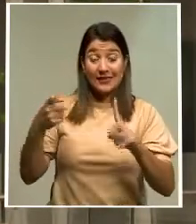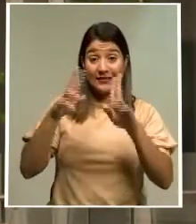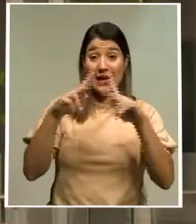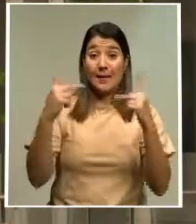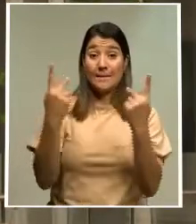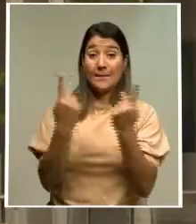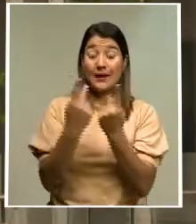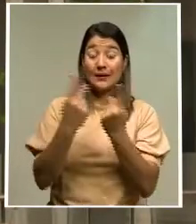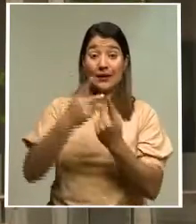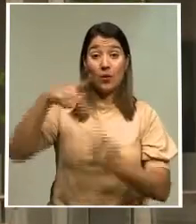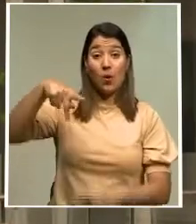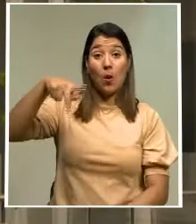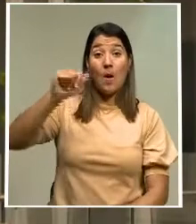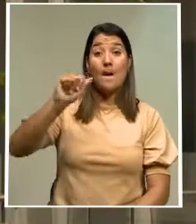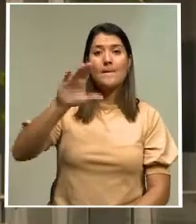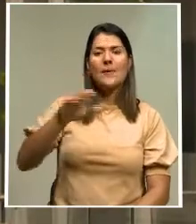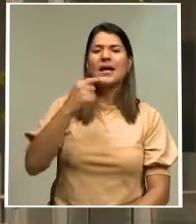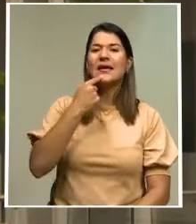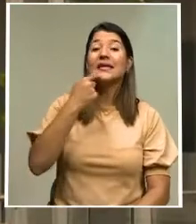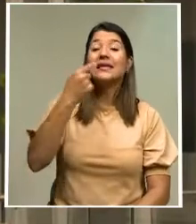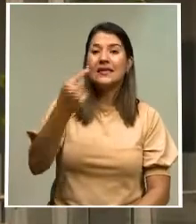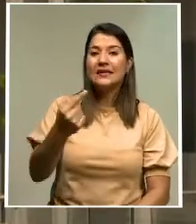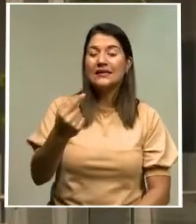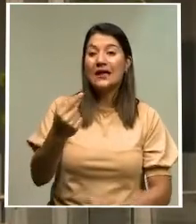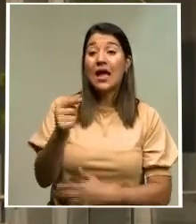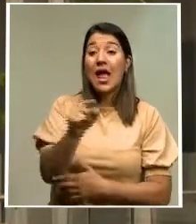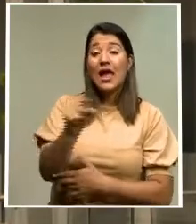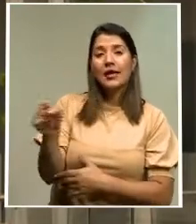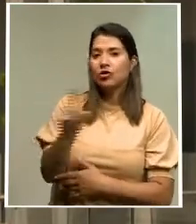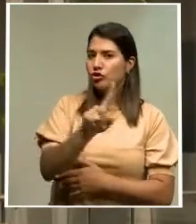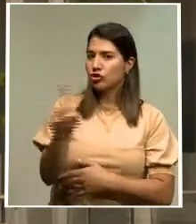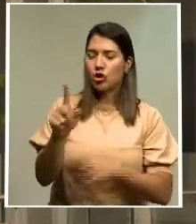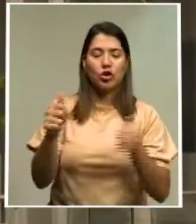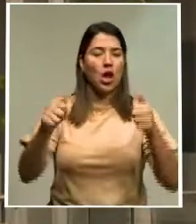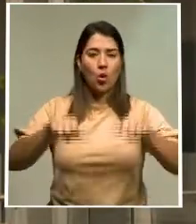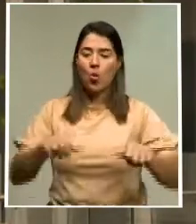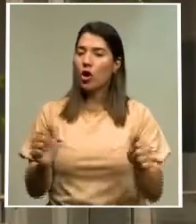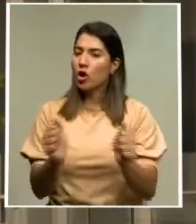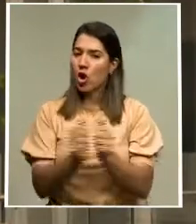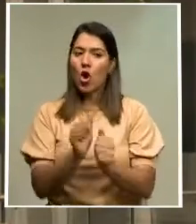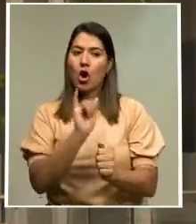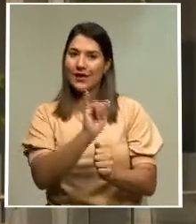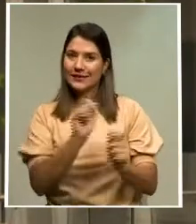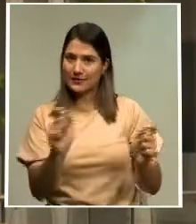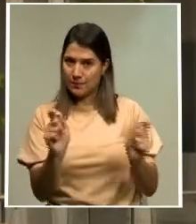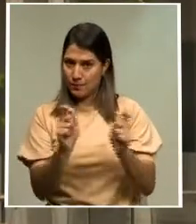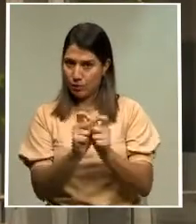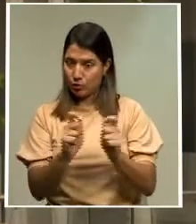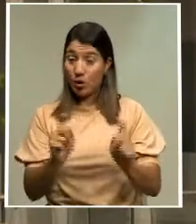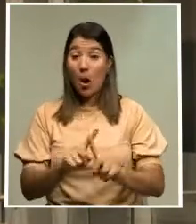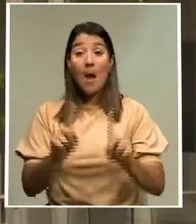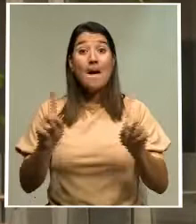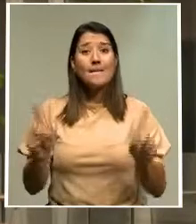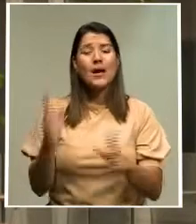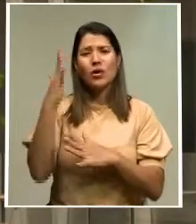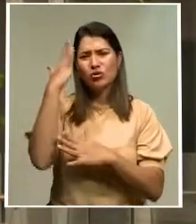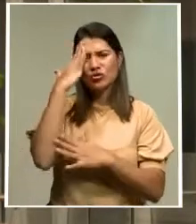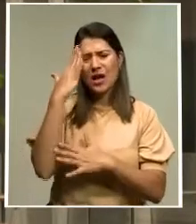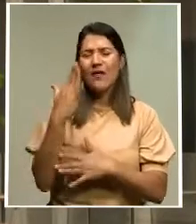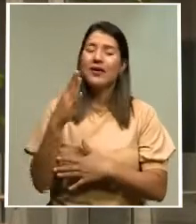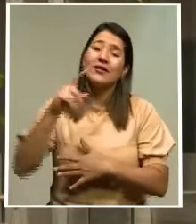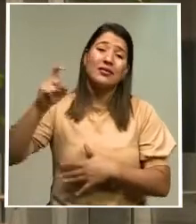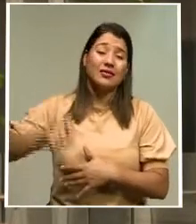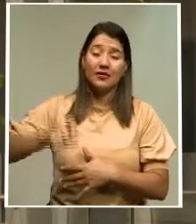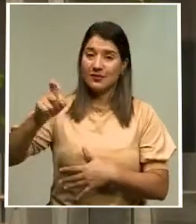del gobierno aseguran que ellos están en contra de lo que es la objeción de conciencia. Sin embargo, saben de la